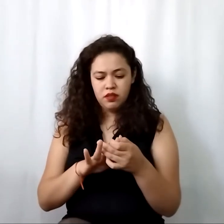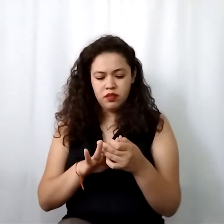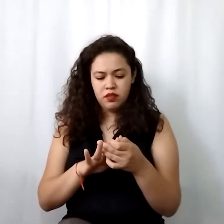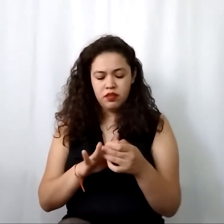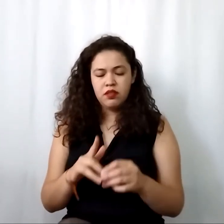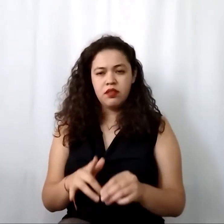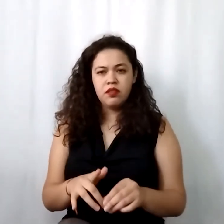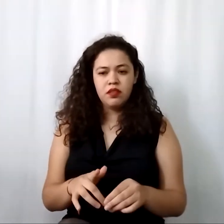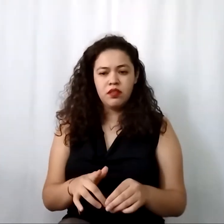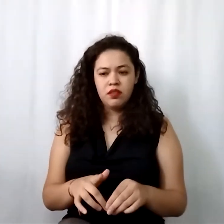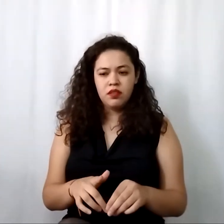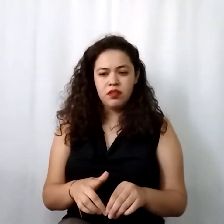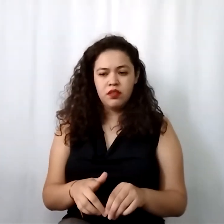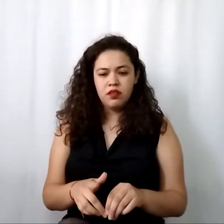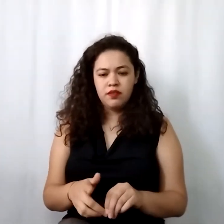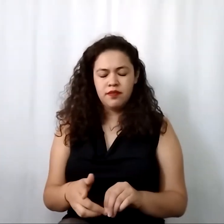Funciones,